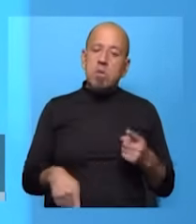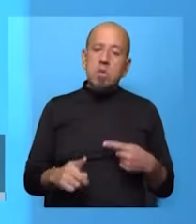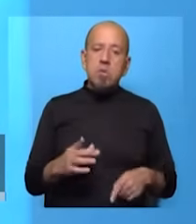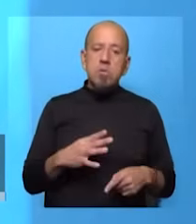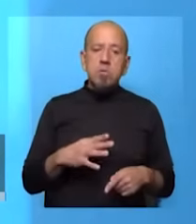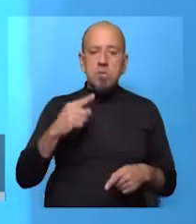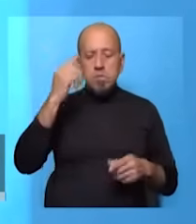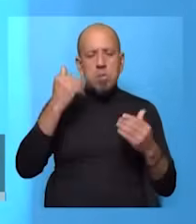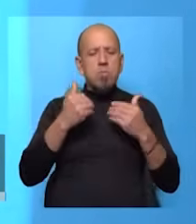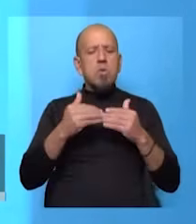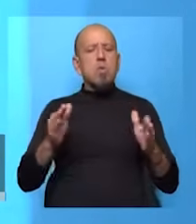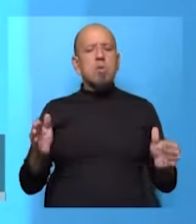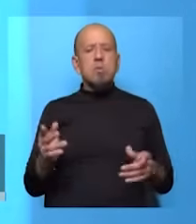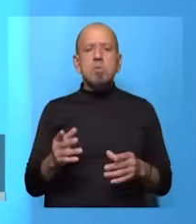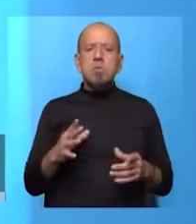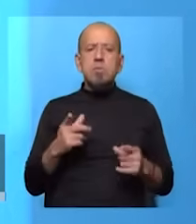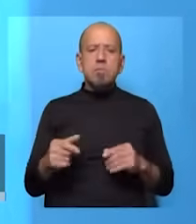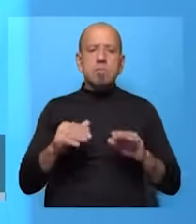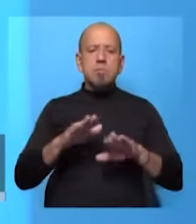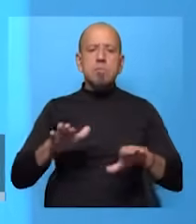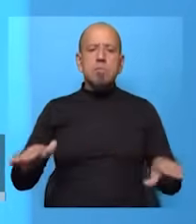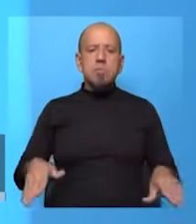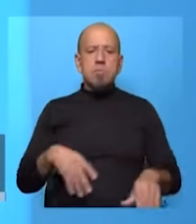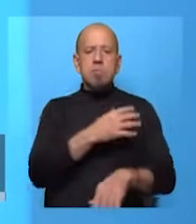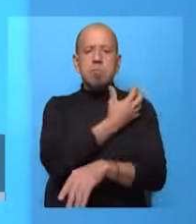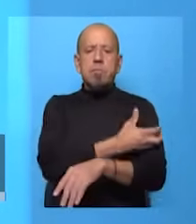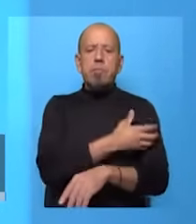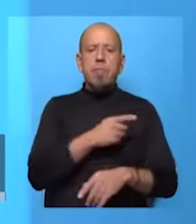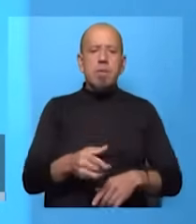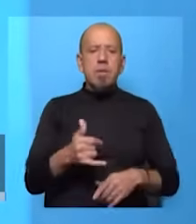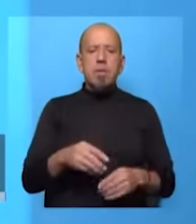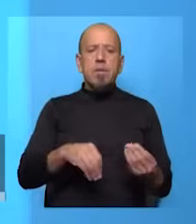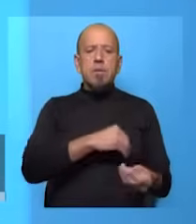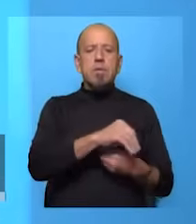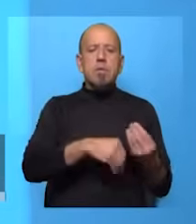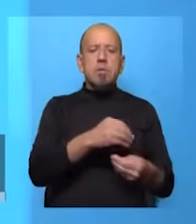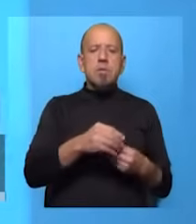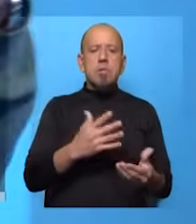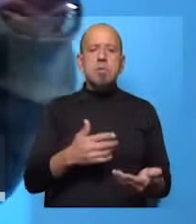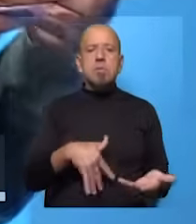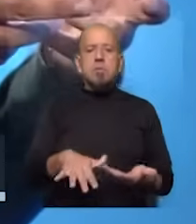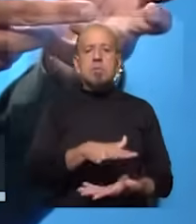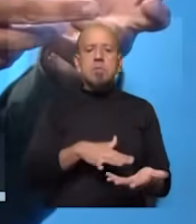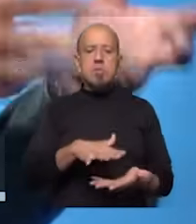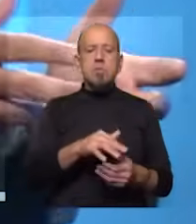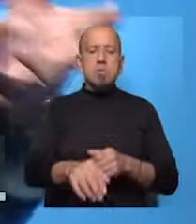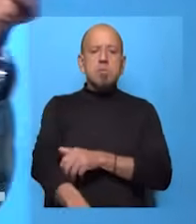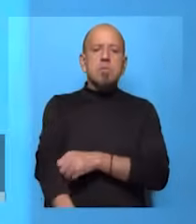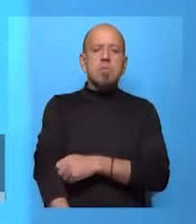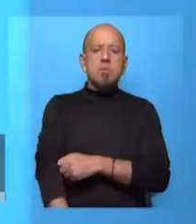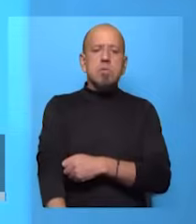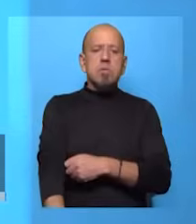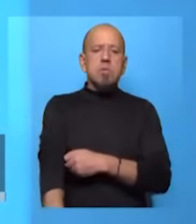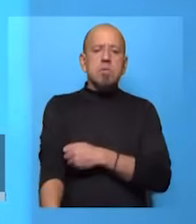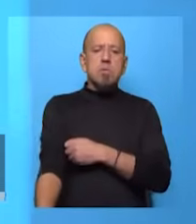amplia porque muchas veces se habla de los niños pobres pero los niños pobres tienen una familia tienen un contexto viven en un barrio tienen una un conjunto